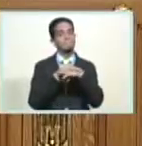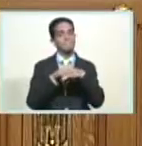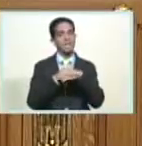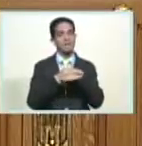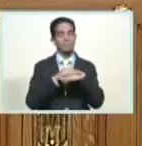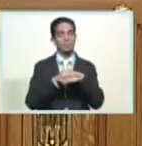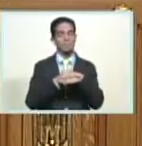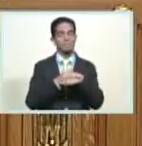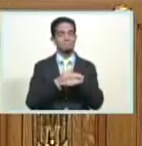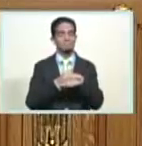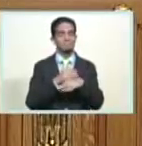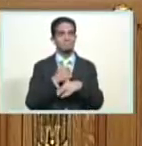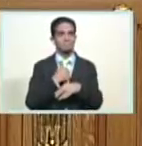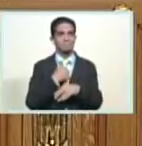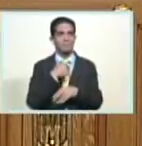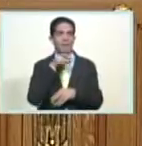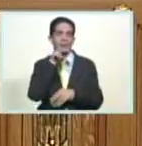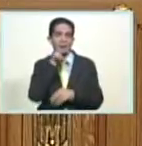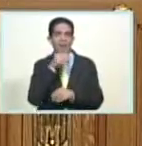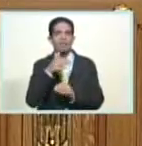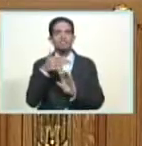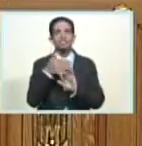nunca hablo de mí.